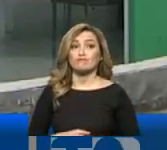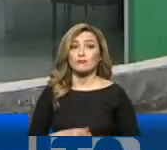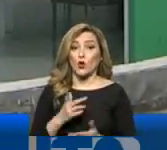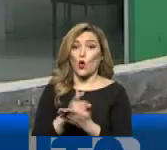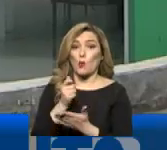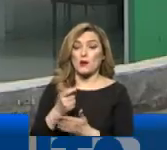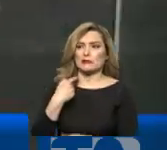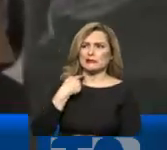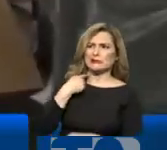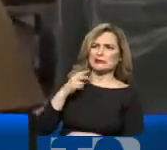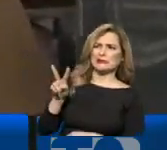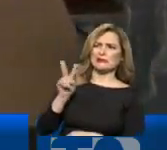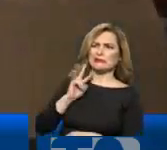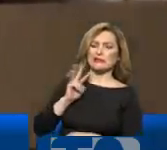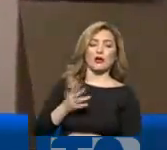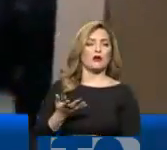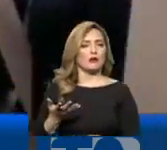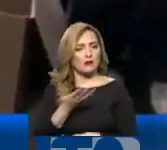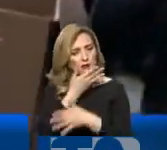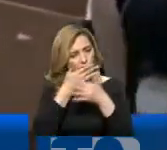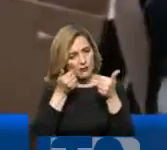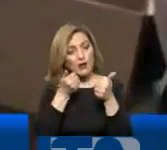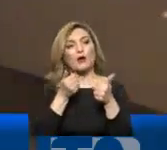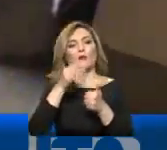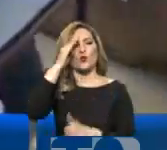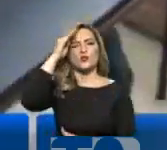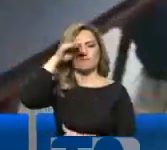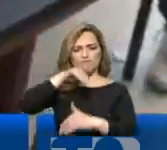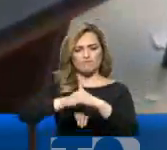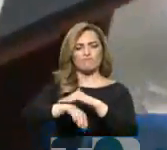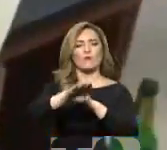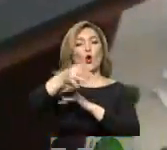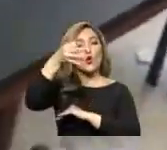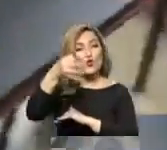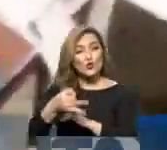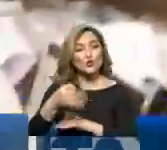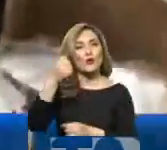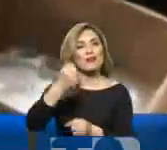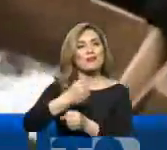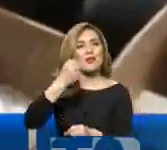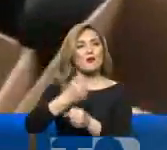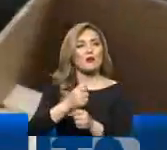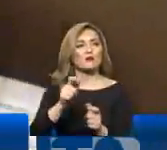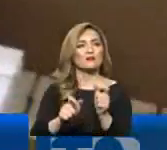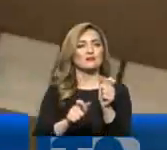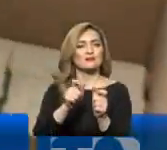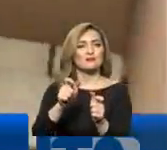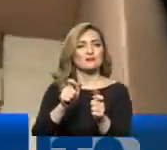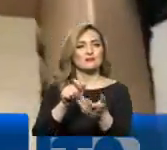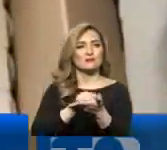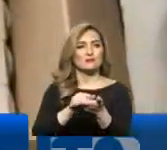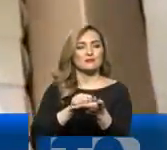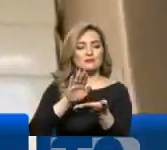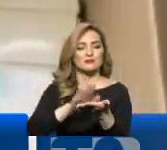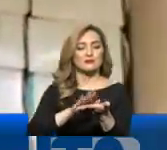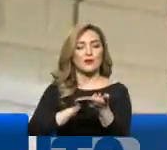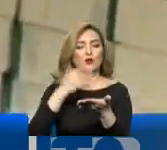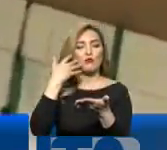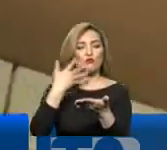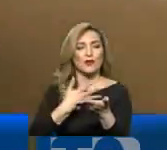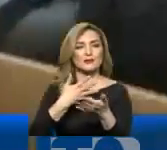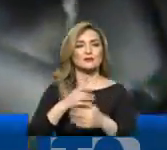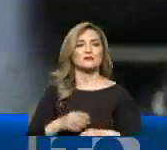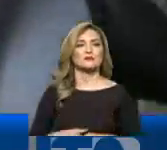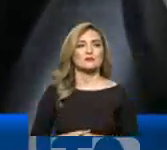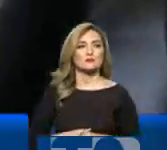compra de estas pruebas, la policía realizó el decomiso justo el momento en que personas trabajaban en la alteración de las fechas de